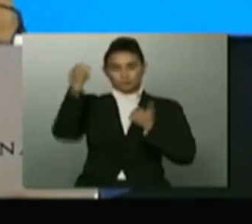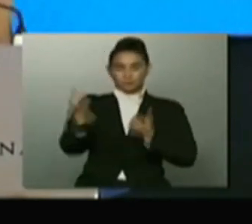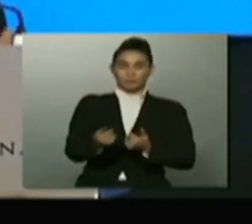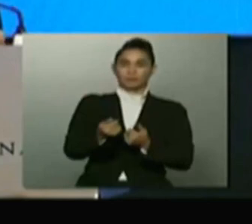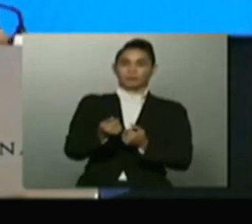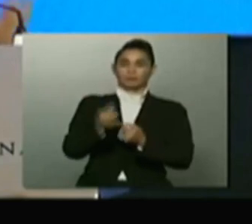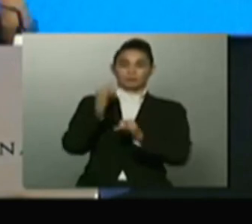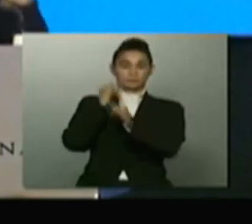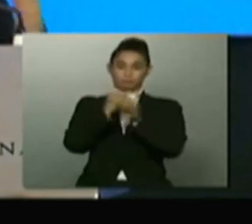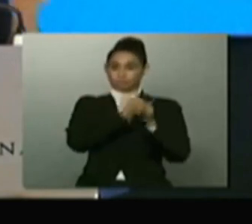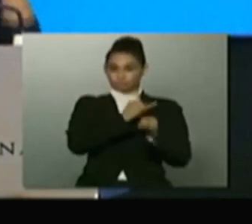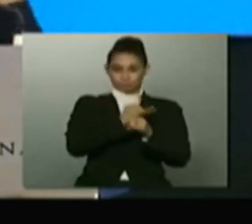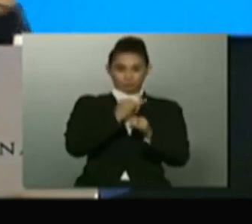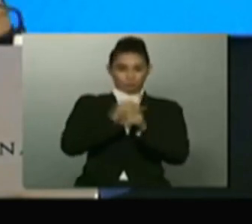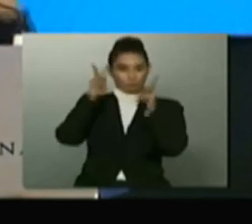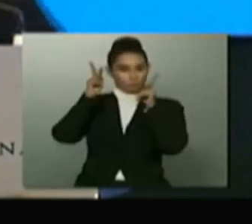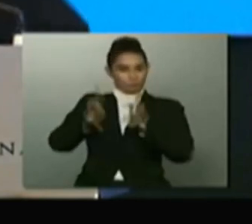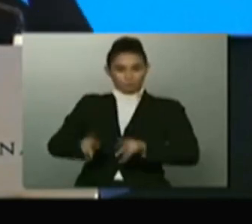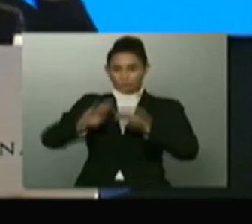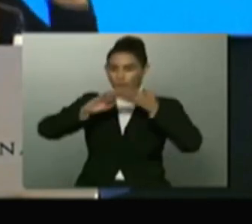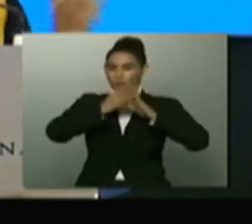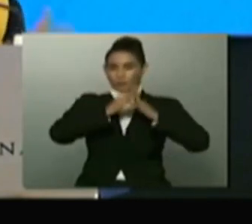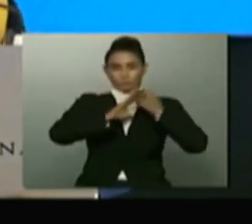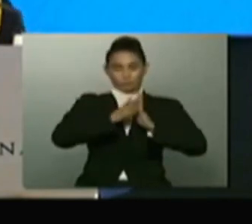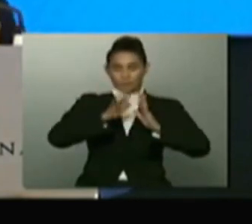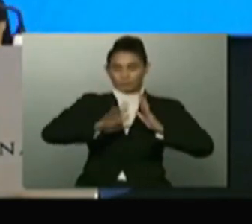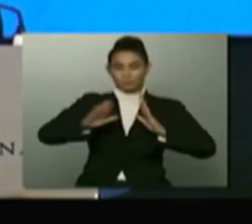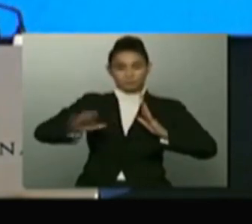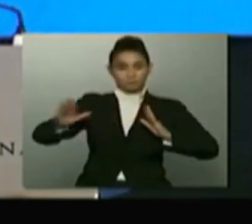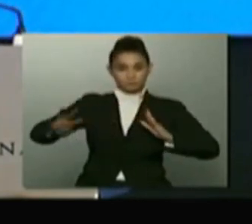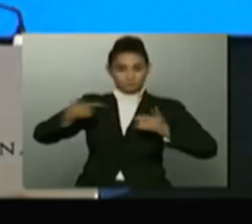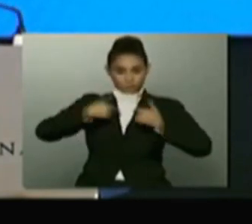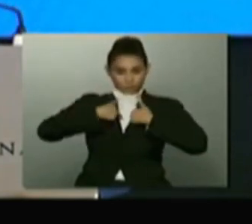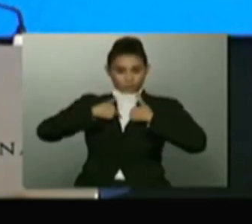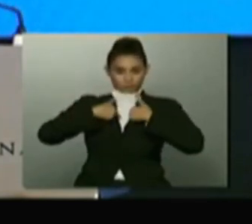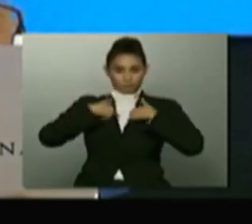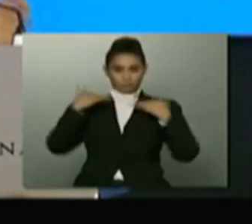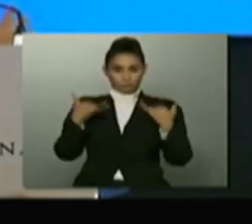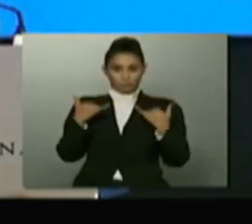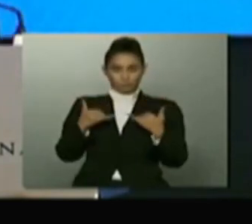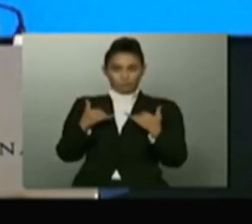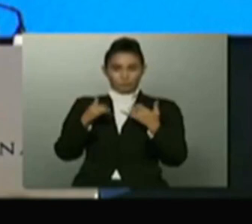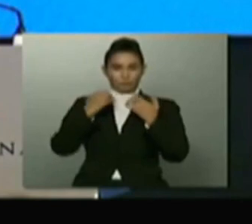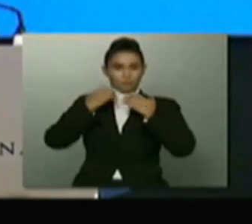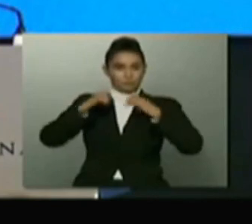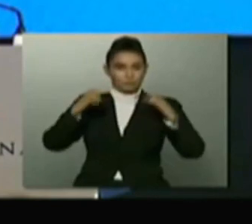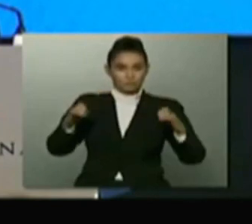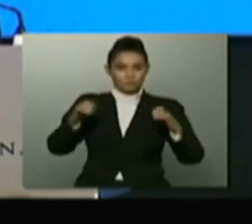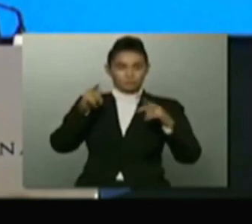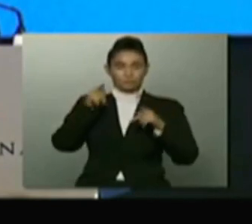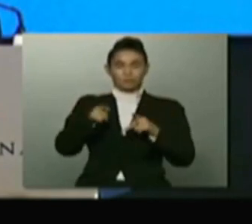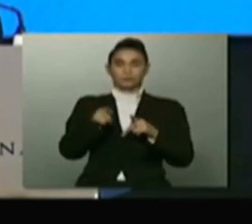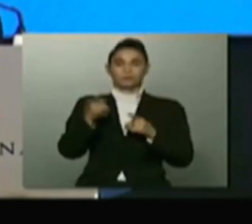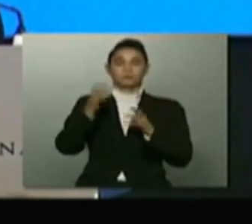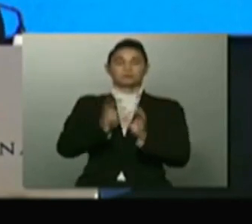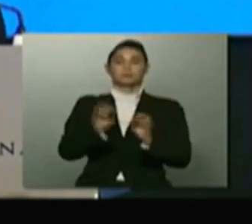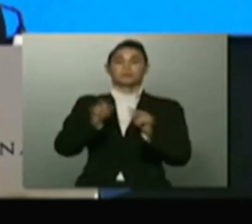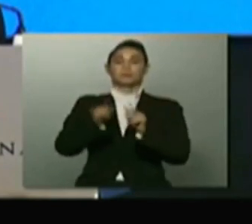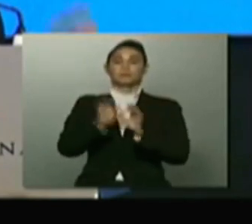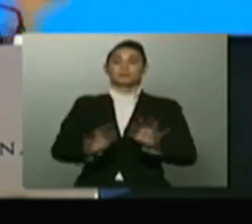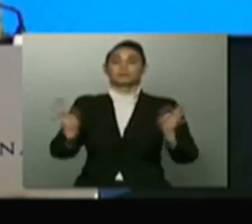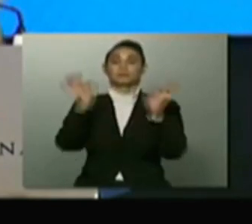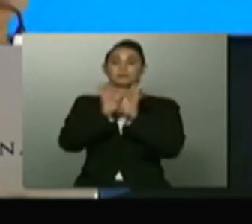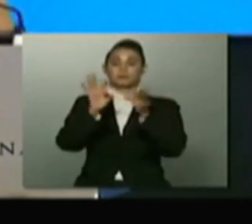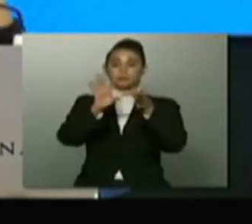e instituciones gente pueblo niños como estoy yo hoy luchando por esto y es importante